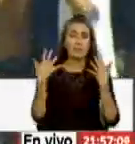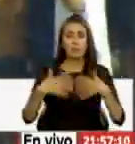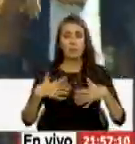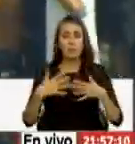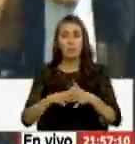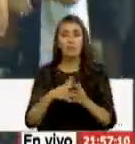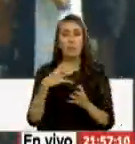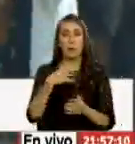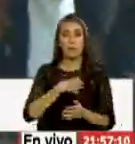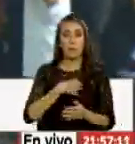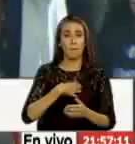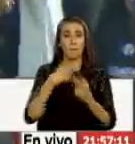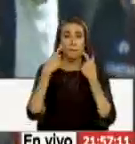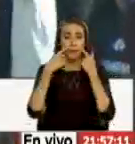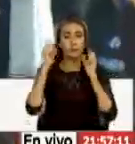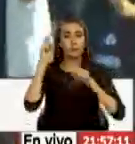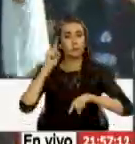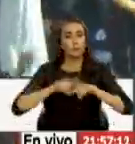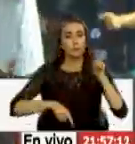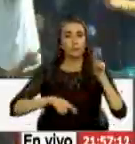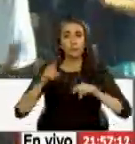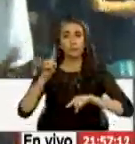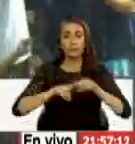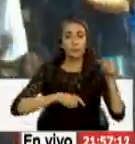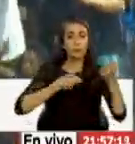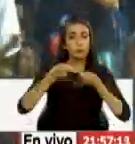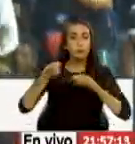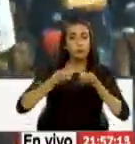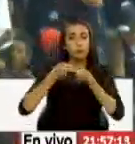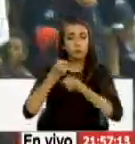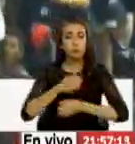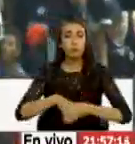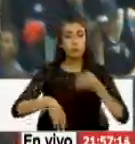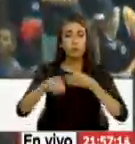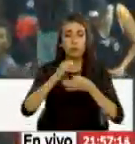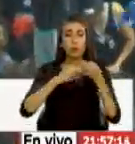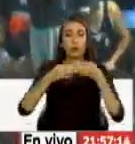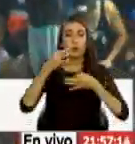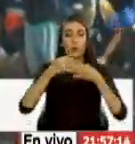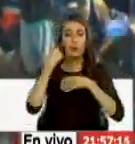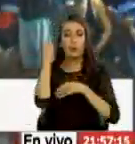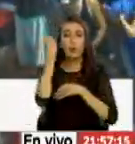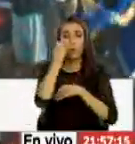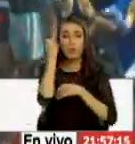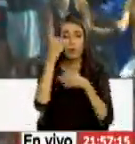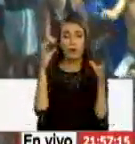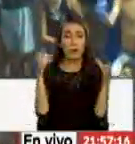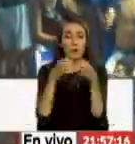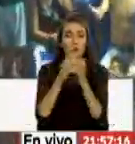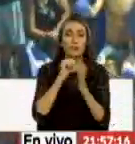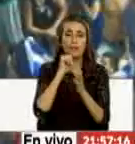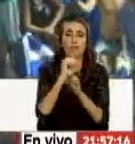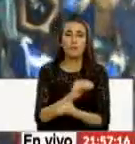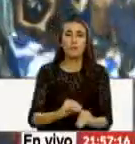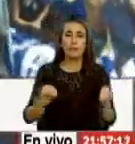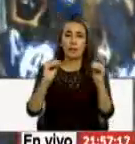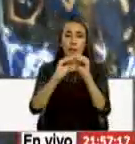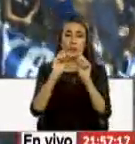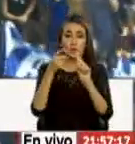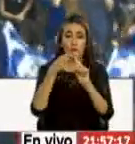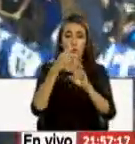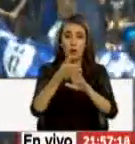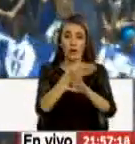no lo supo manejar y la verdad es que creo yo que si había un justo ganador ese era el cuadro millonario, hizo bien las cosas y quizás le faltó quizás en la primera etapa, diría